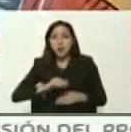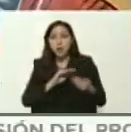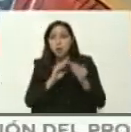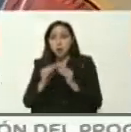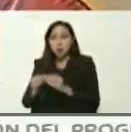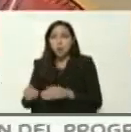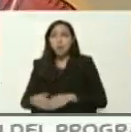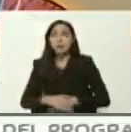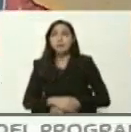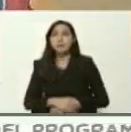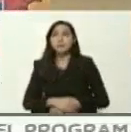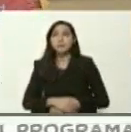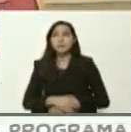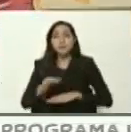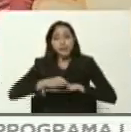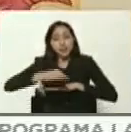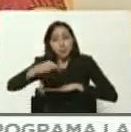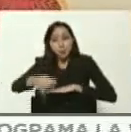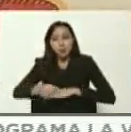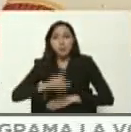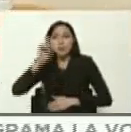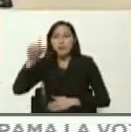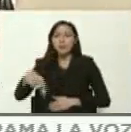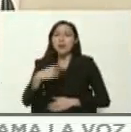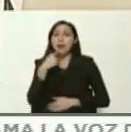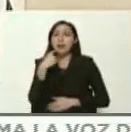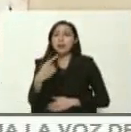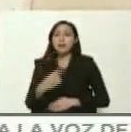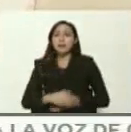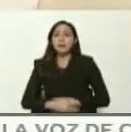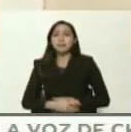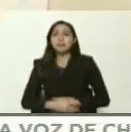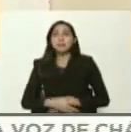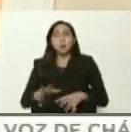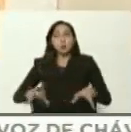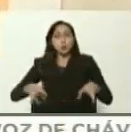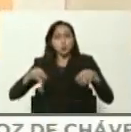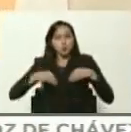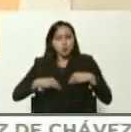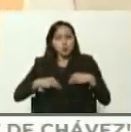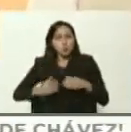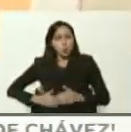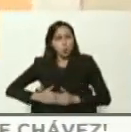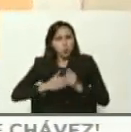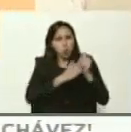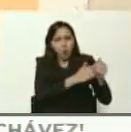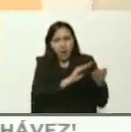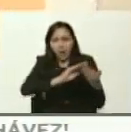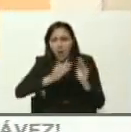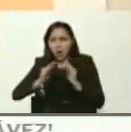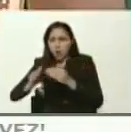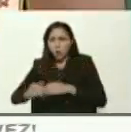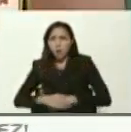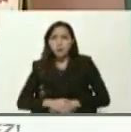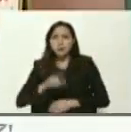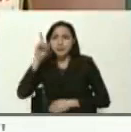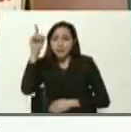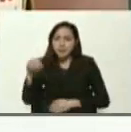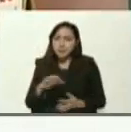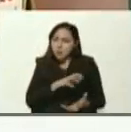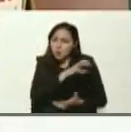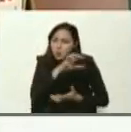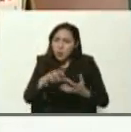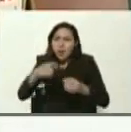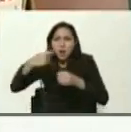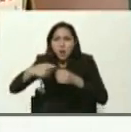la comunidad, del municipio. Como le dije, no solamente está asumiendo liderazgo en su comuna, sino que ante la problemática del